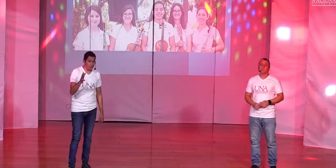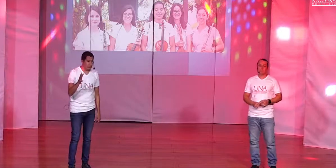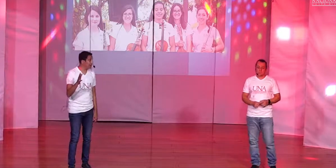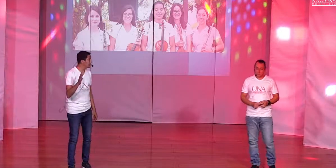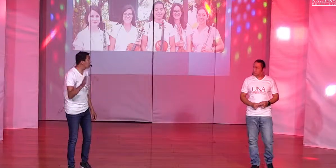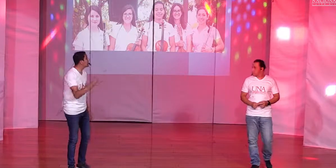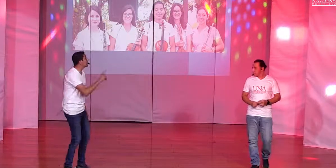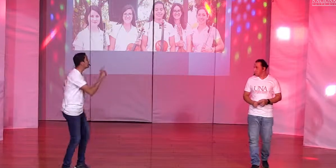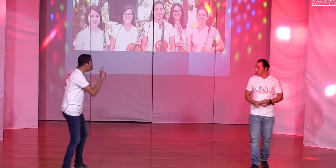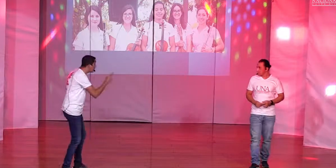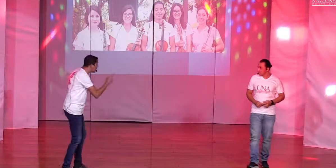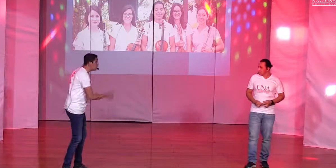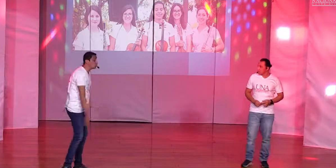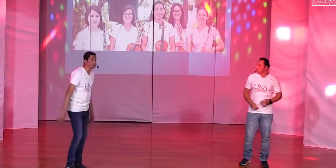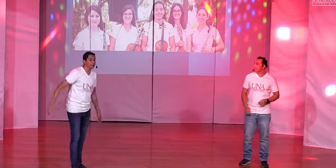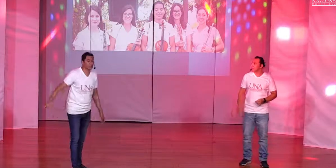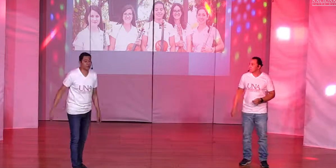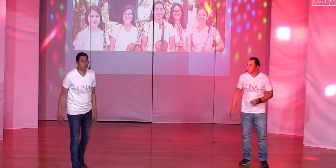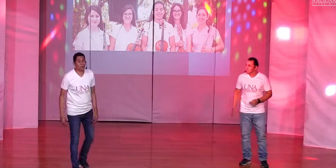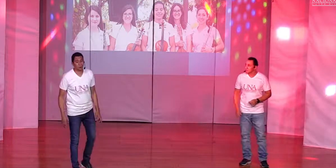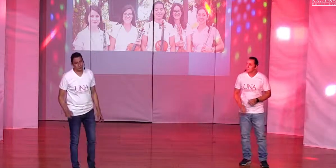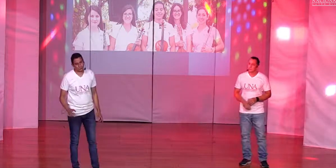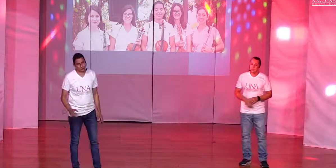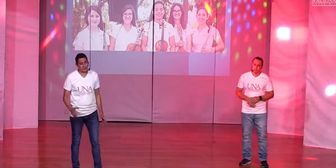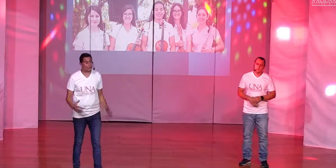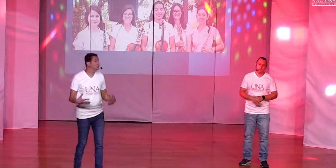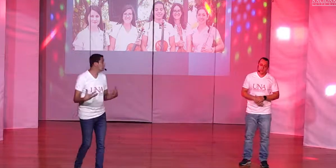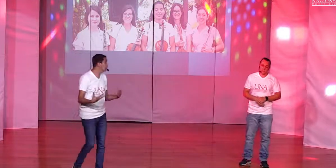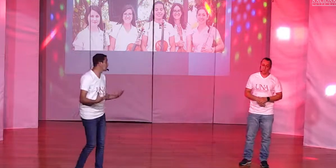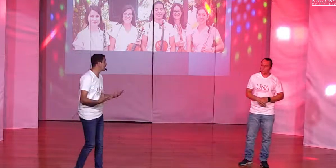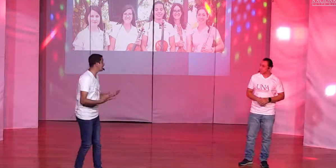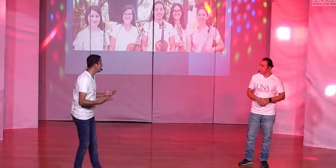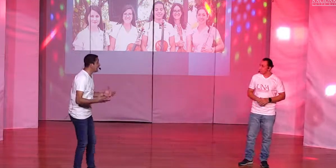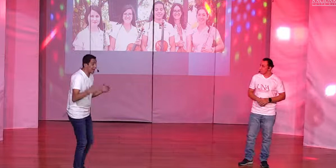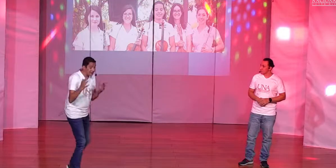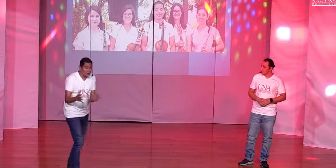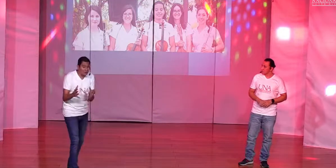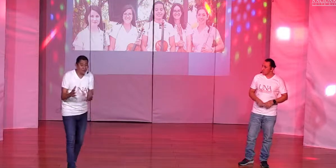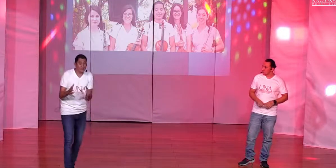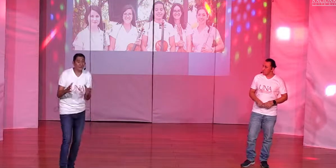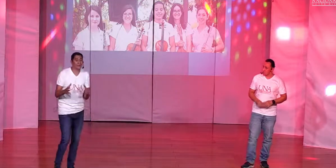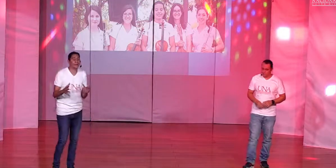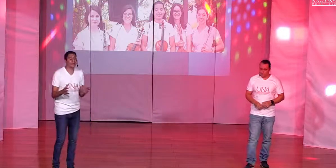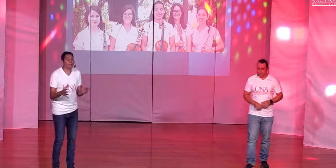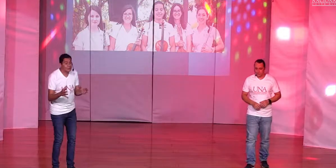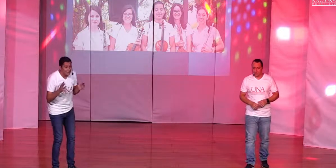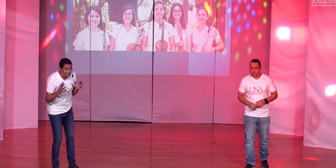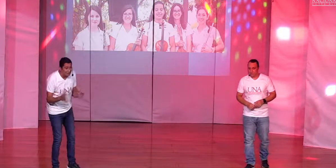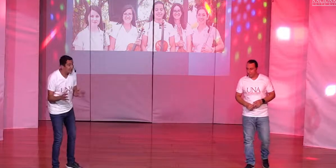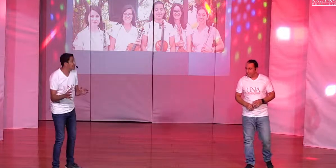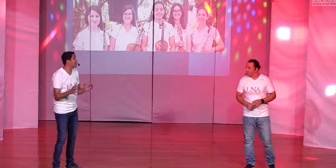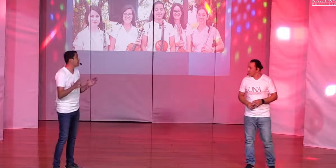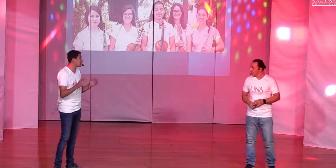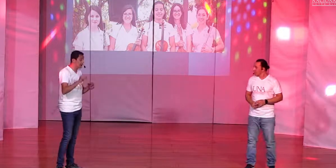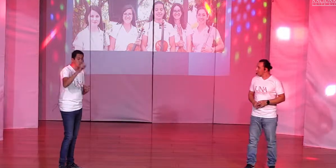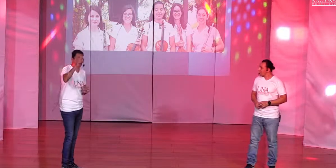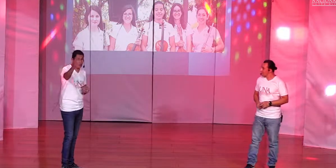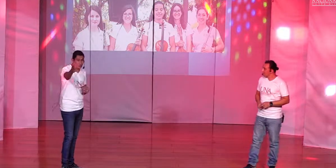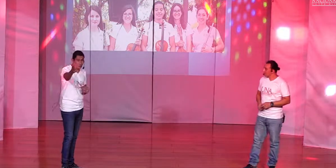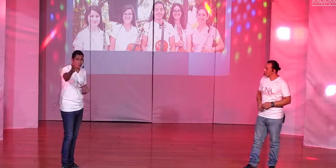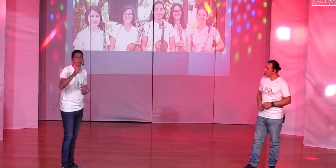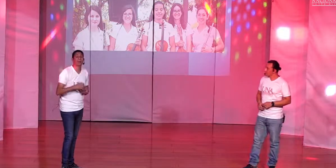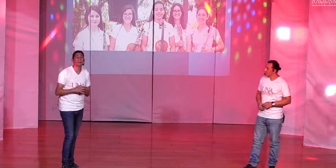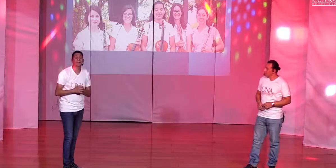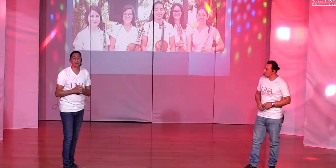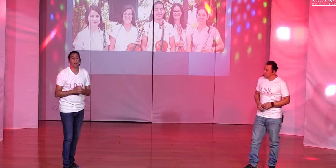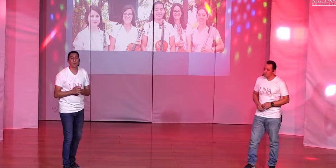residuos, así como la adecuada utilización de los mismos. Y eso es buenísimo. Muy importante. Aquí sí. En la Universidad Nacional tenemos actividades en las cuales